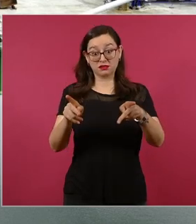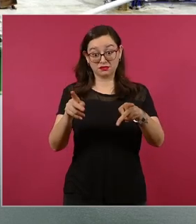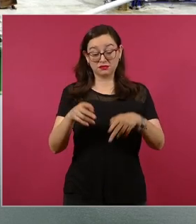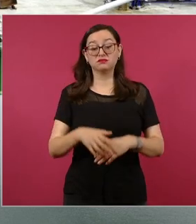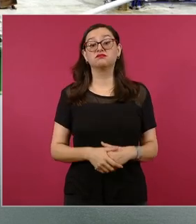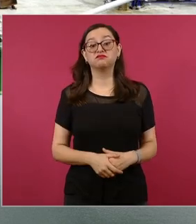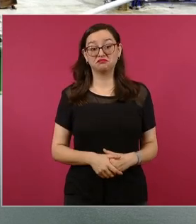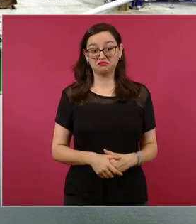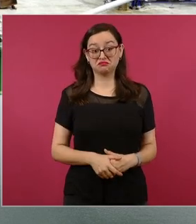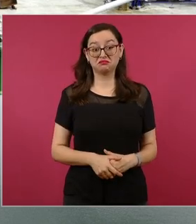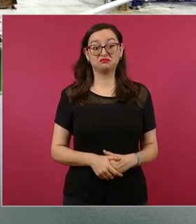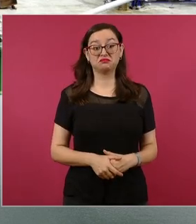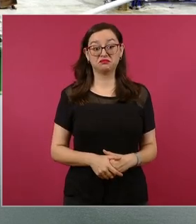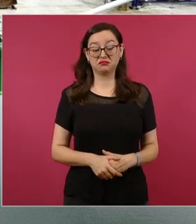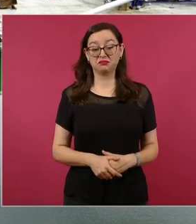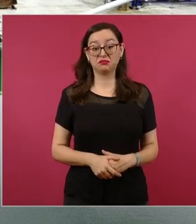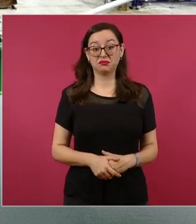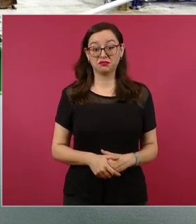Pero de eso